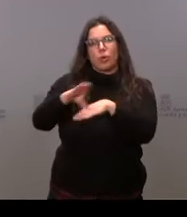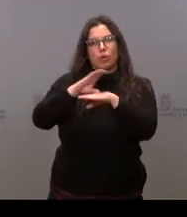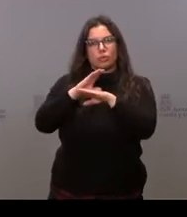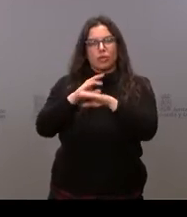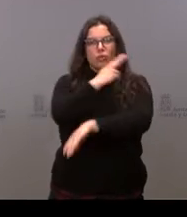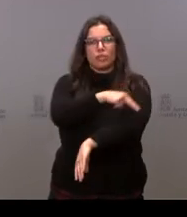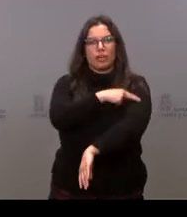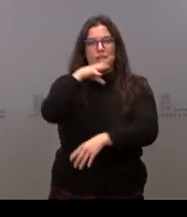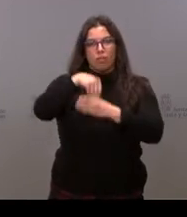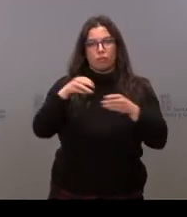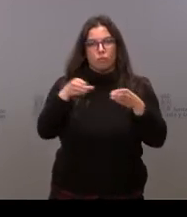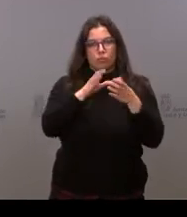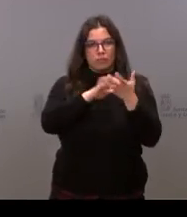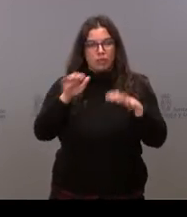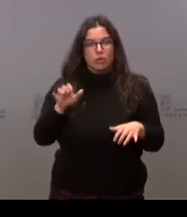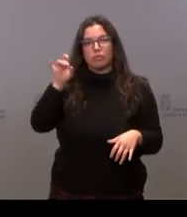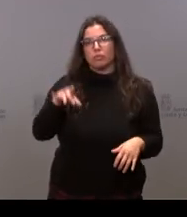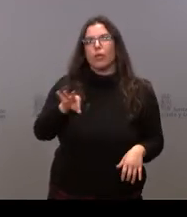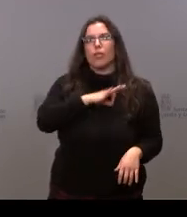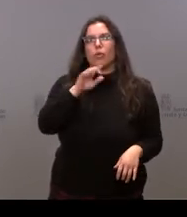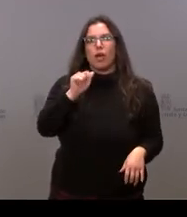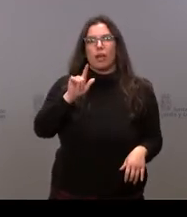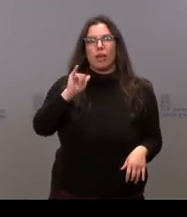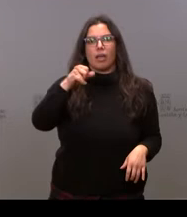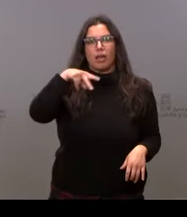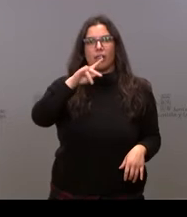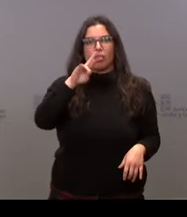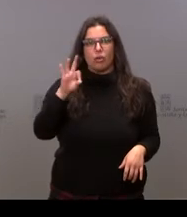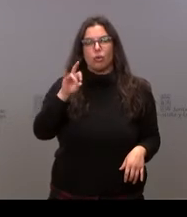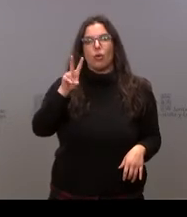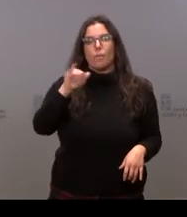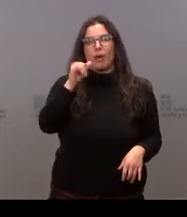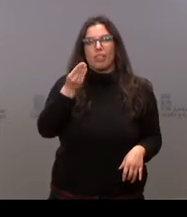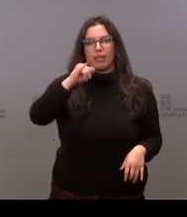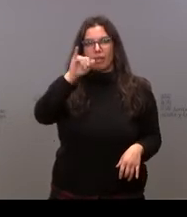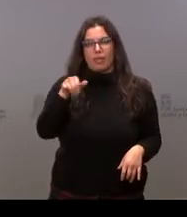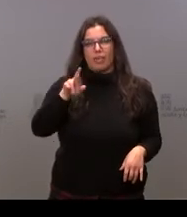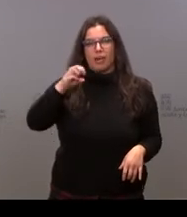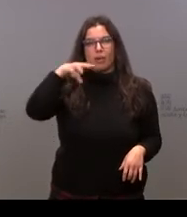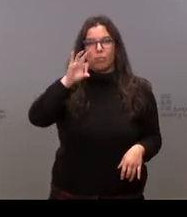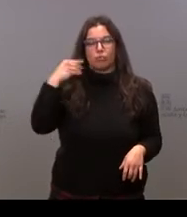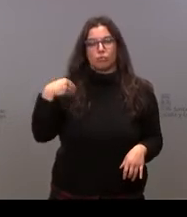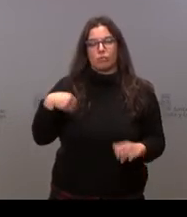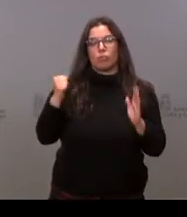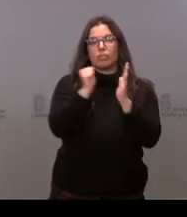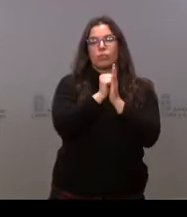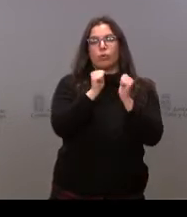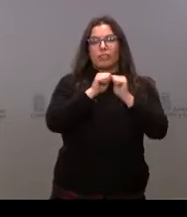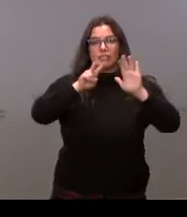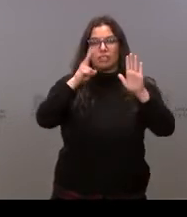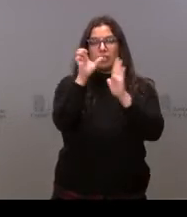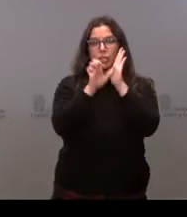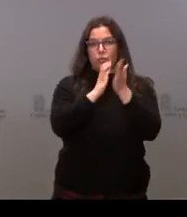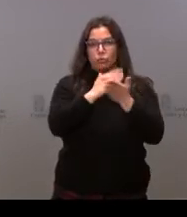sanidad de la junta de castilla y léon a don alejandro vázquez ramos de conformidad con lo dispuesto en el artículo 27 del estatuto